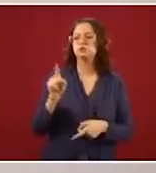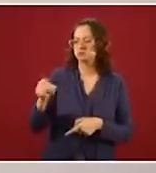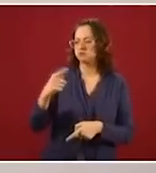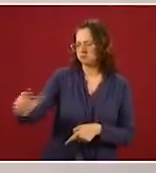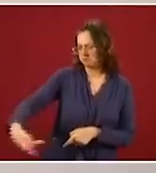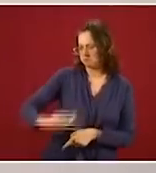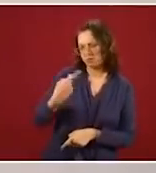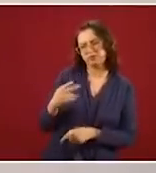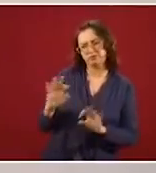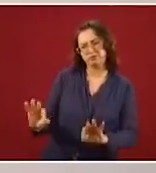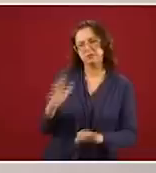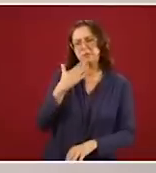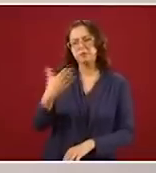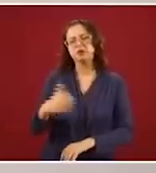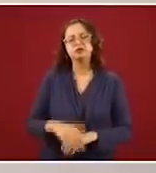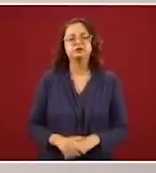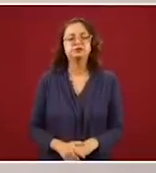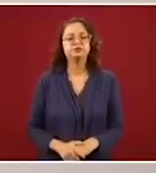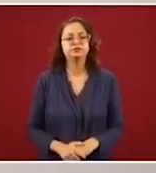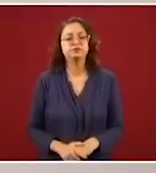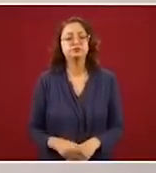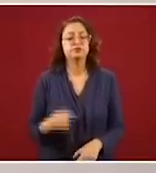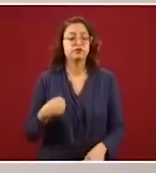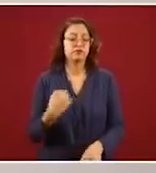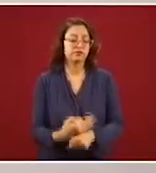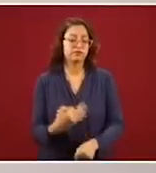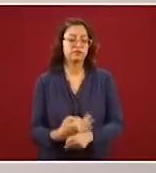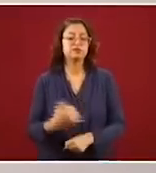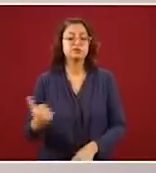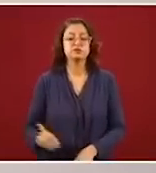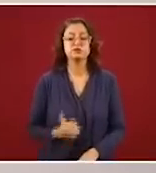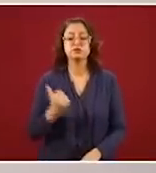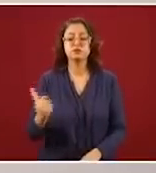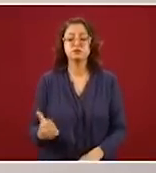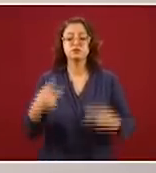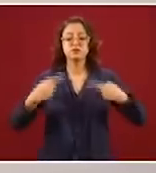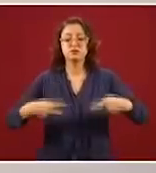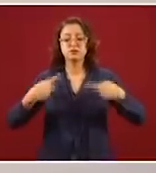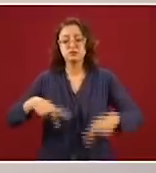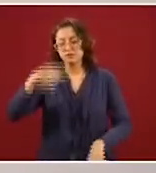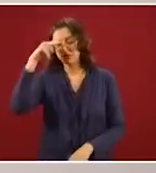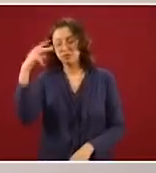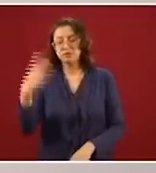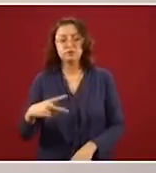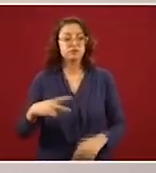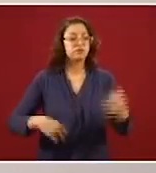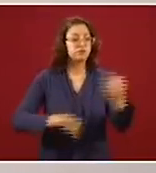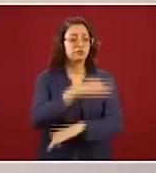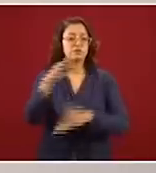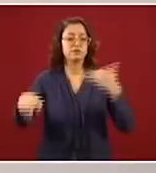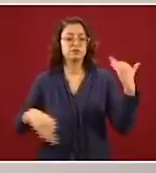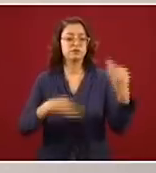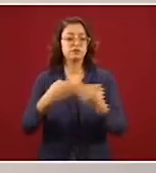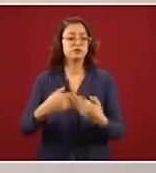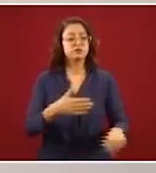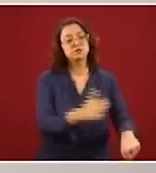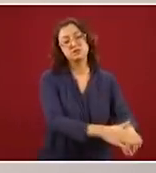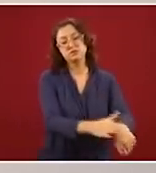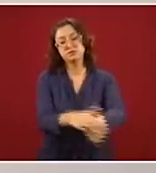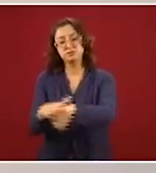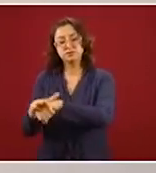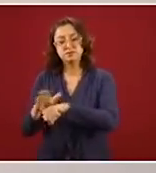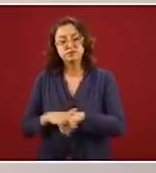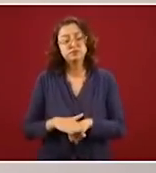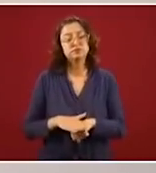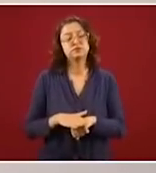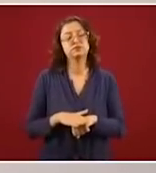Hacer un llamado a todos los mexicanos, a todos los que